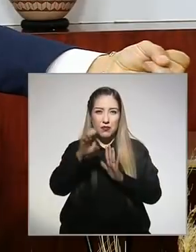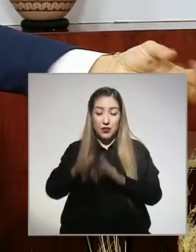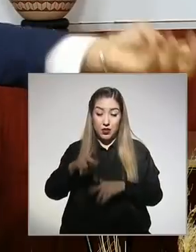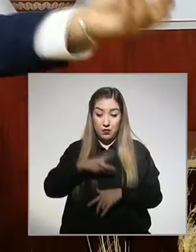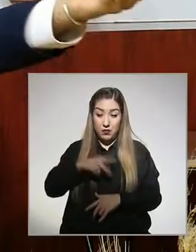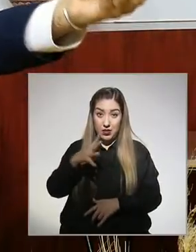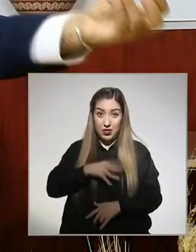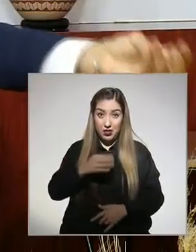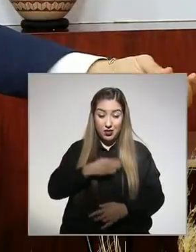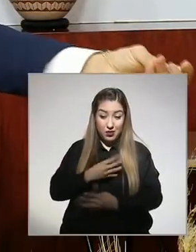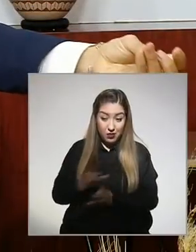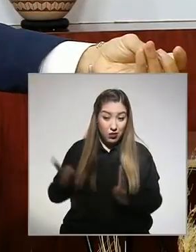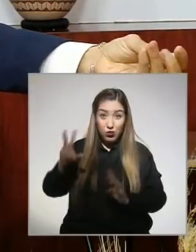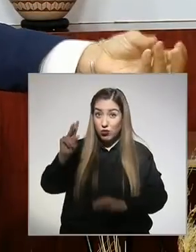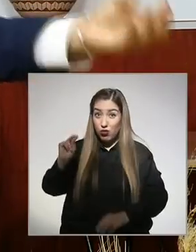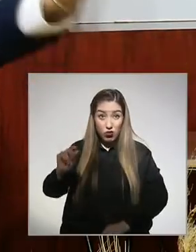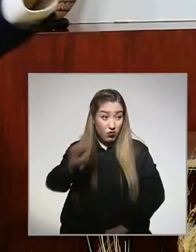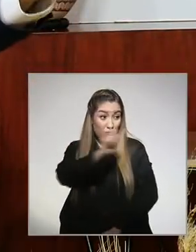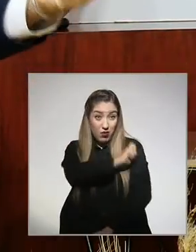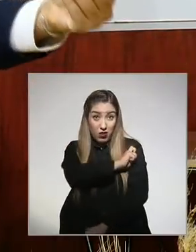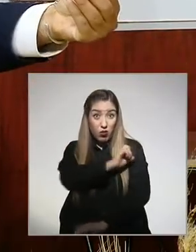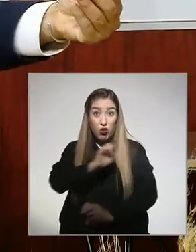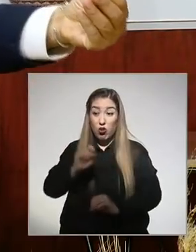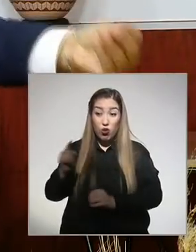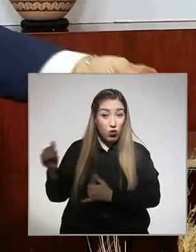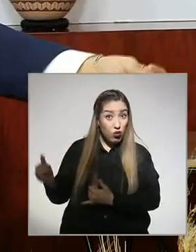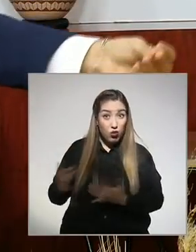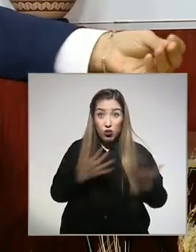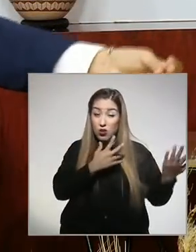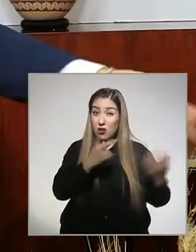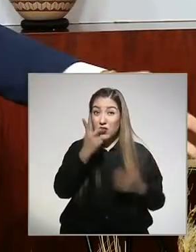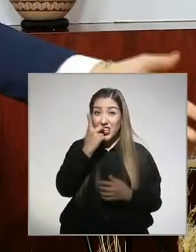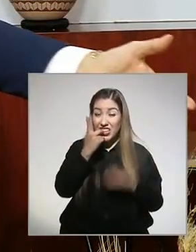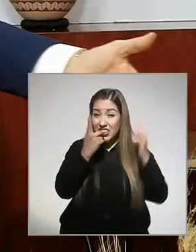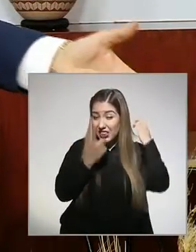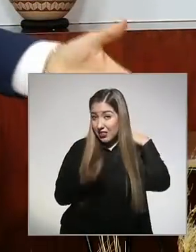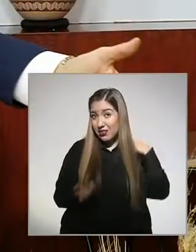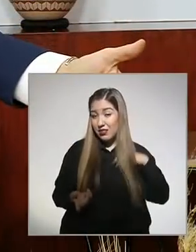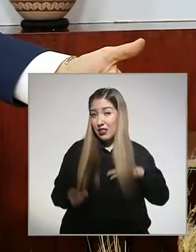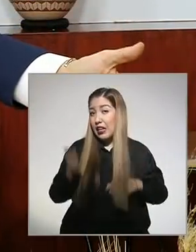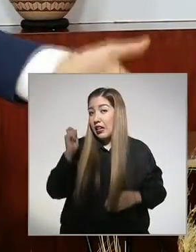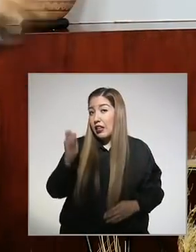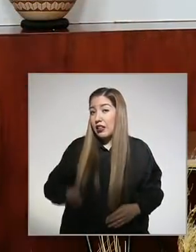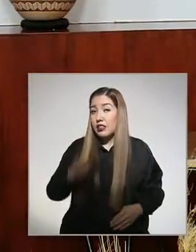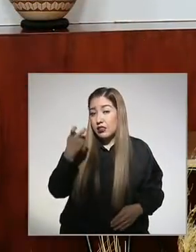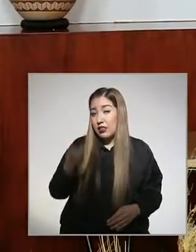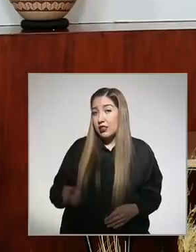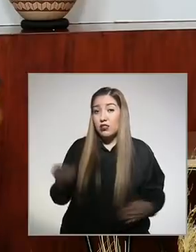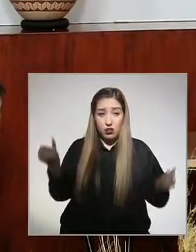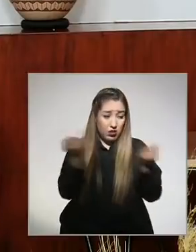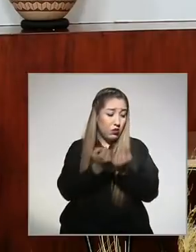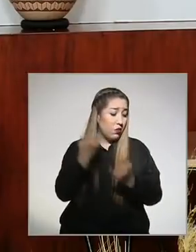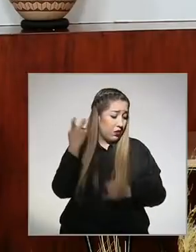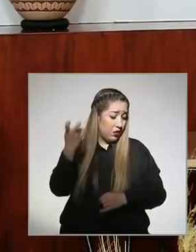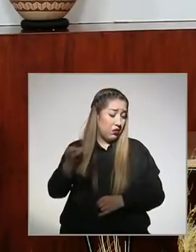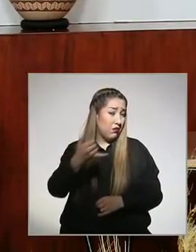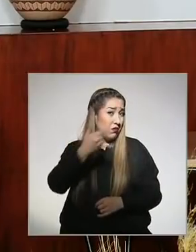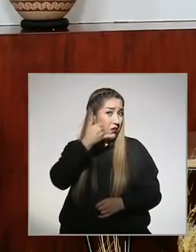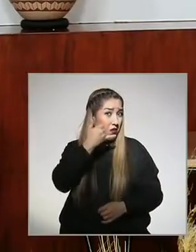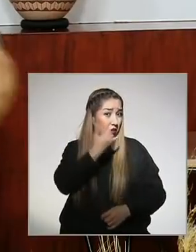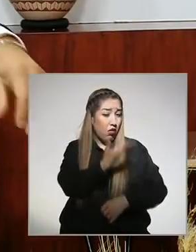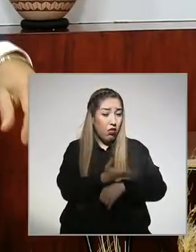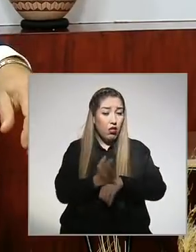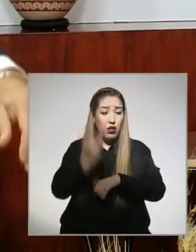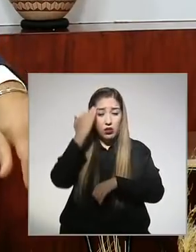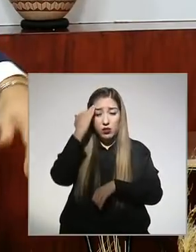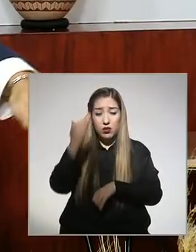hijos, o no lo llevo al dentista, o no verifico, no lo cuido, es negligencia. Esto es una forma de negligencia. No lo educo,